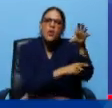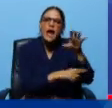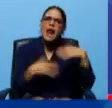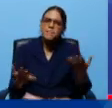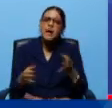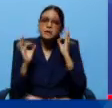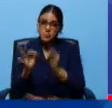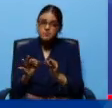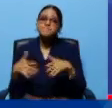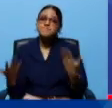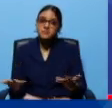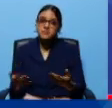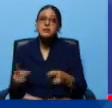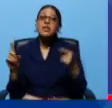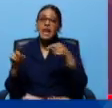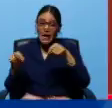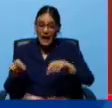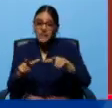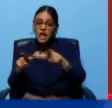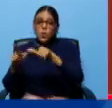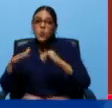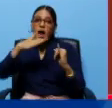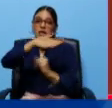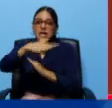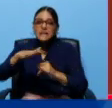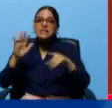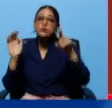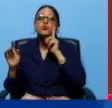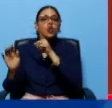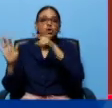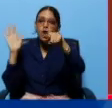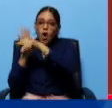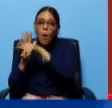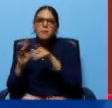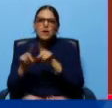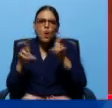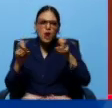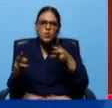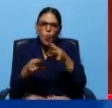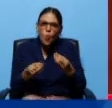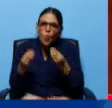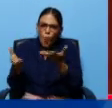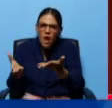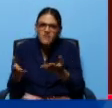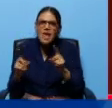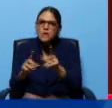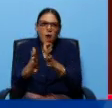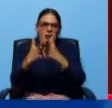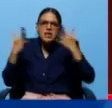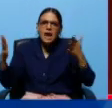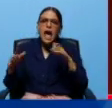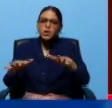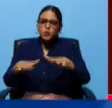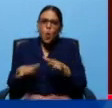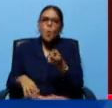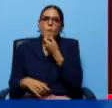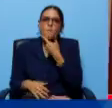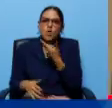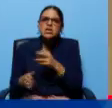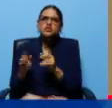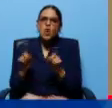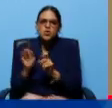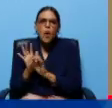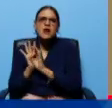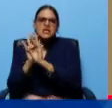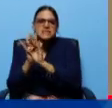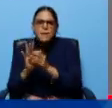Así que este complejo educativo que ha quedado de paquete, que es enorme, que es simbólico